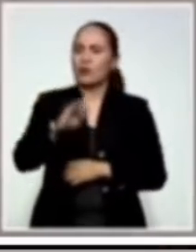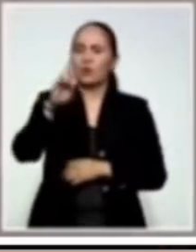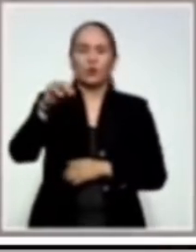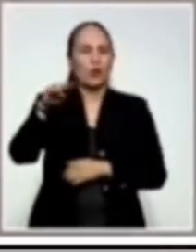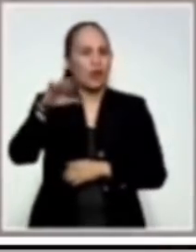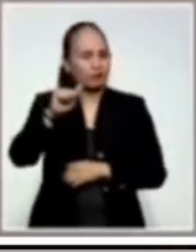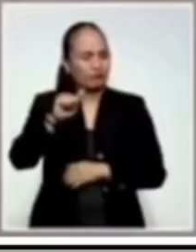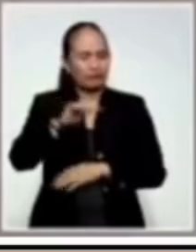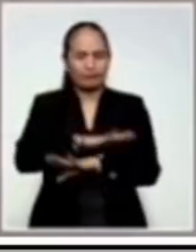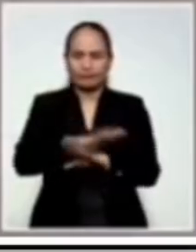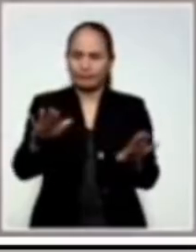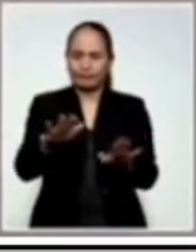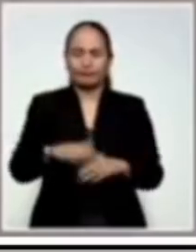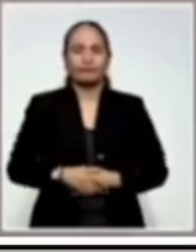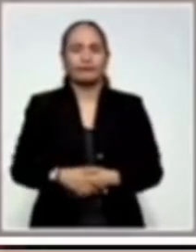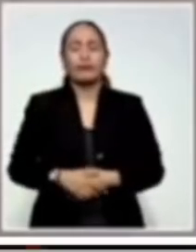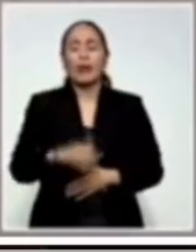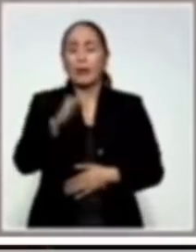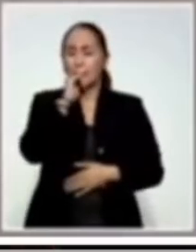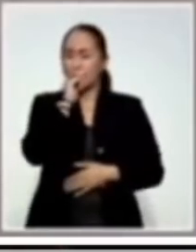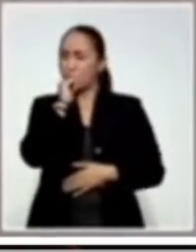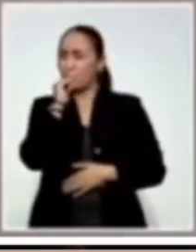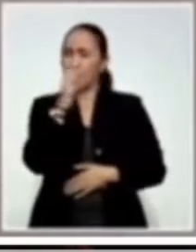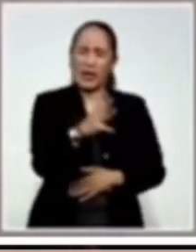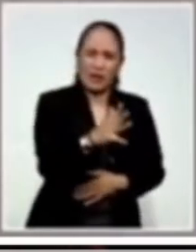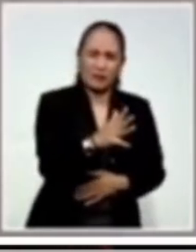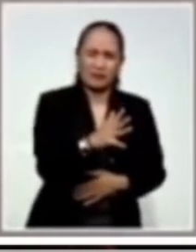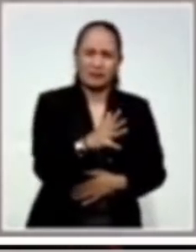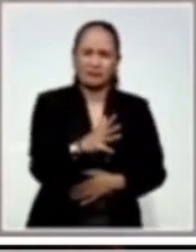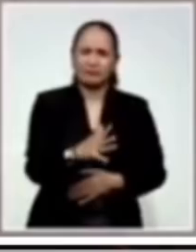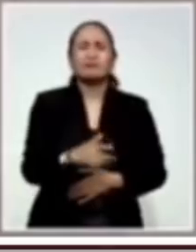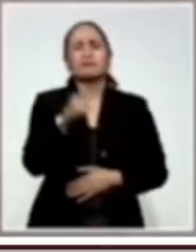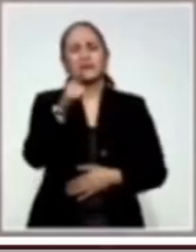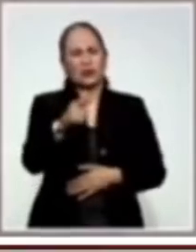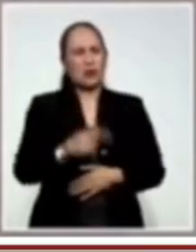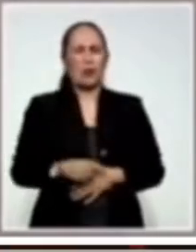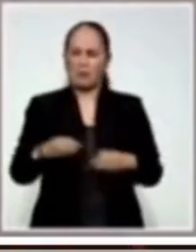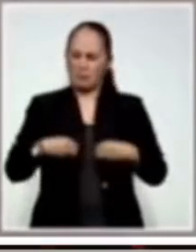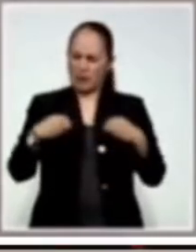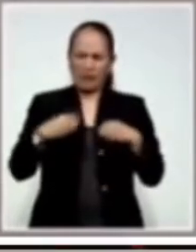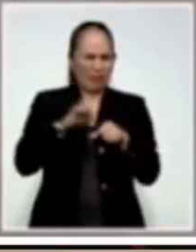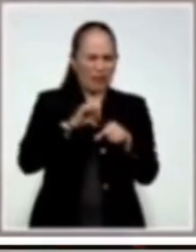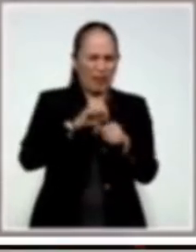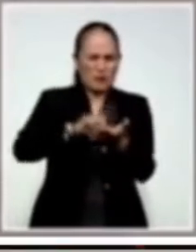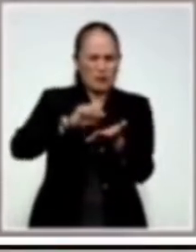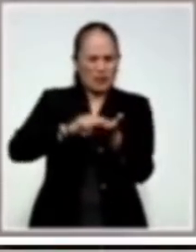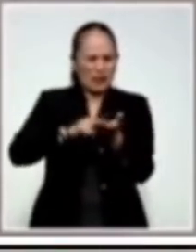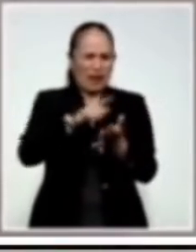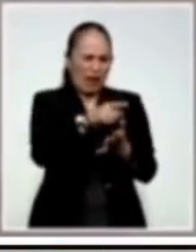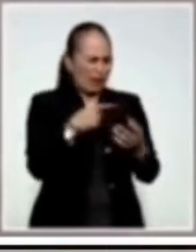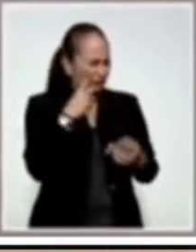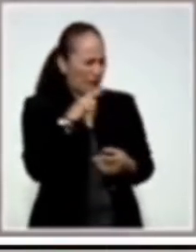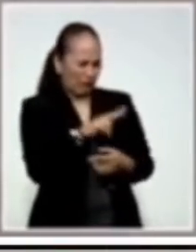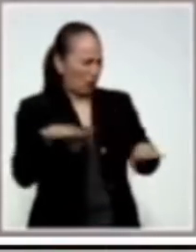Porque realmente los insultos pues simplemente te reflejan que quien vive todos los días insultando en Twitter debe tener una vida muy